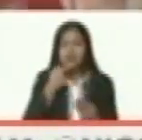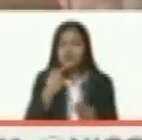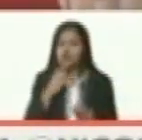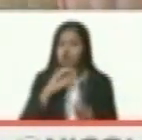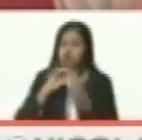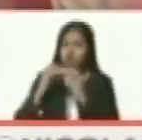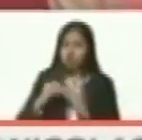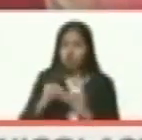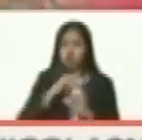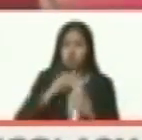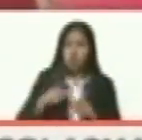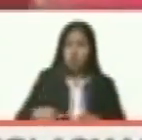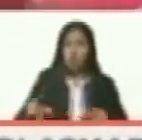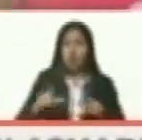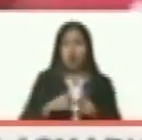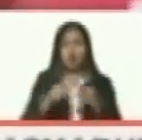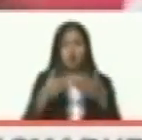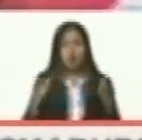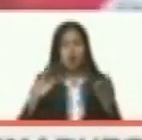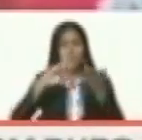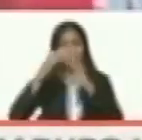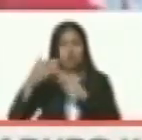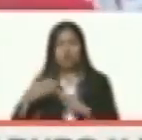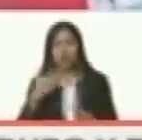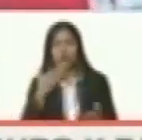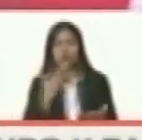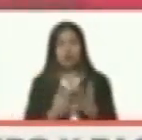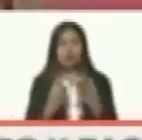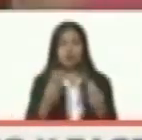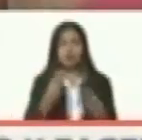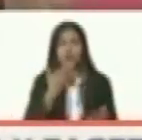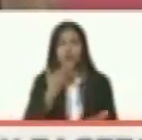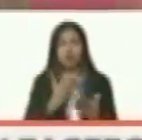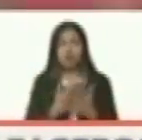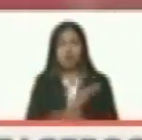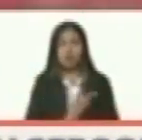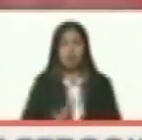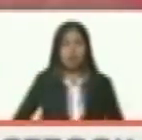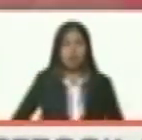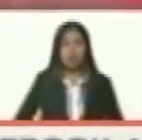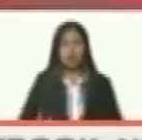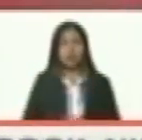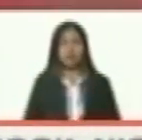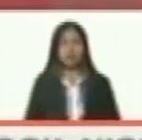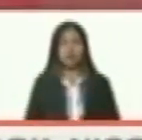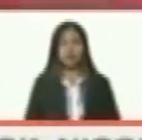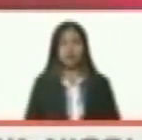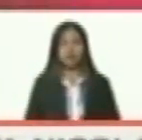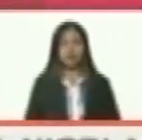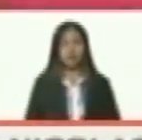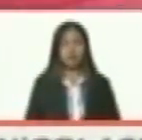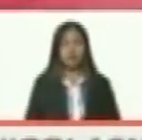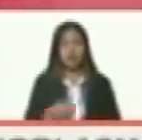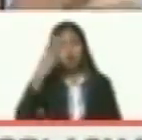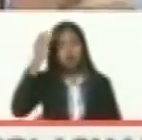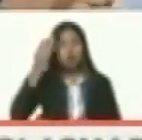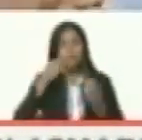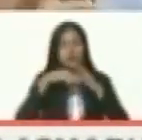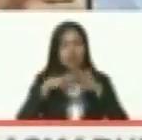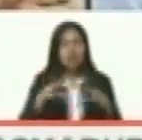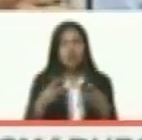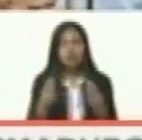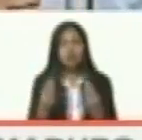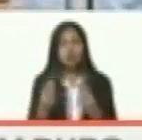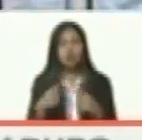embellecimiento de nuestros espacios comunales. Gracias, muchas gracias, señor presidente. Que Dios los bendiga. Y que siga bendiciéndolo y